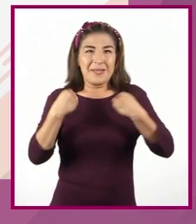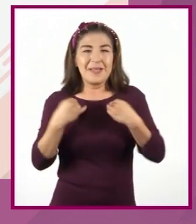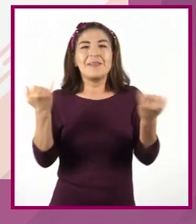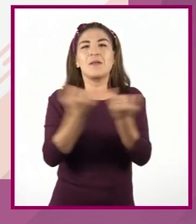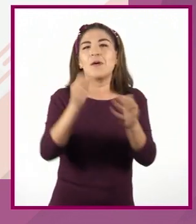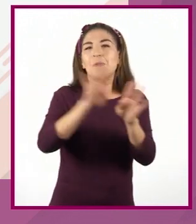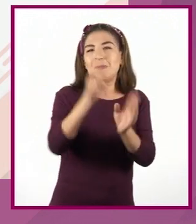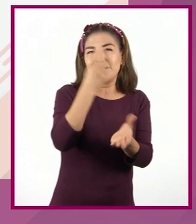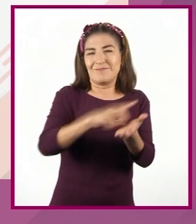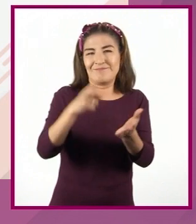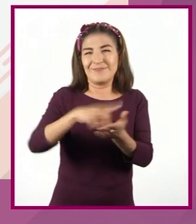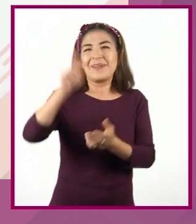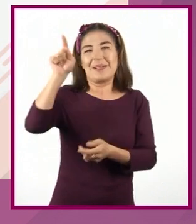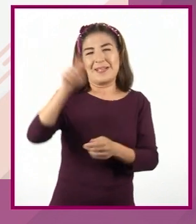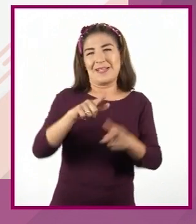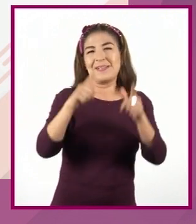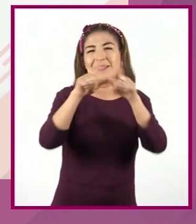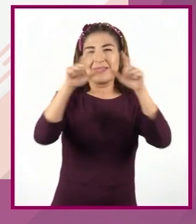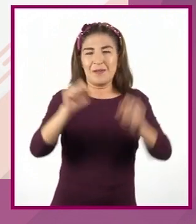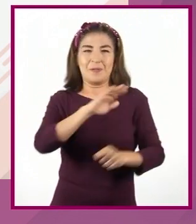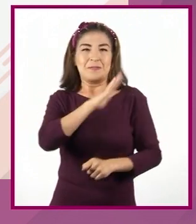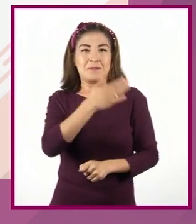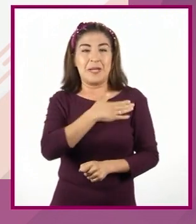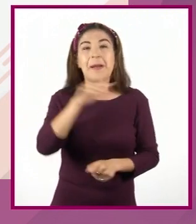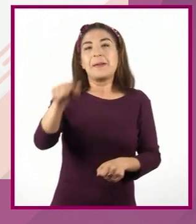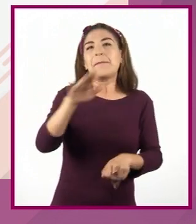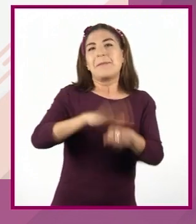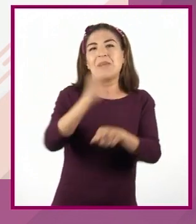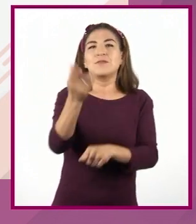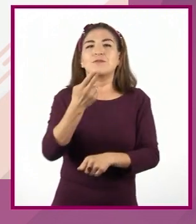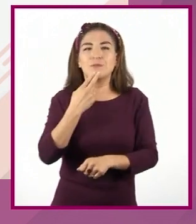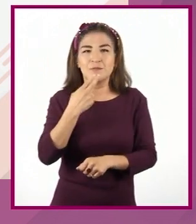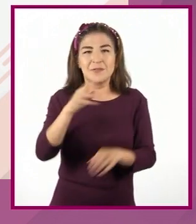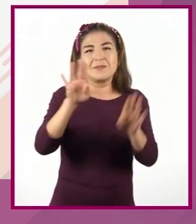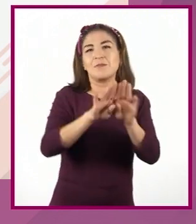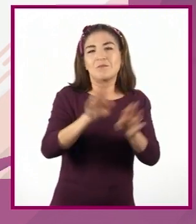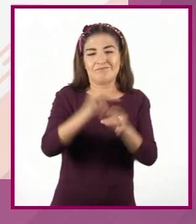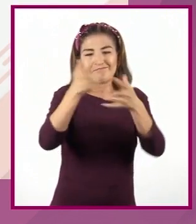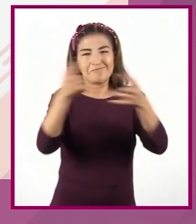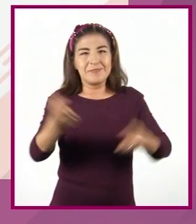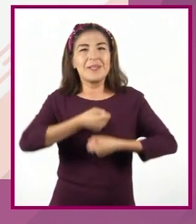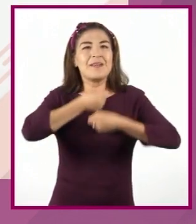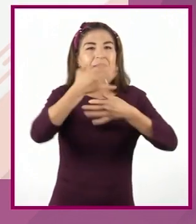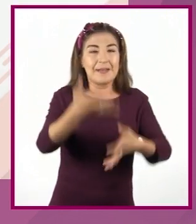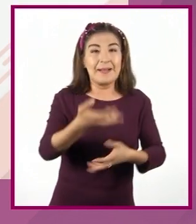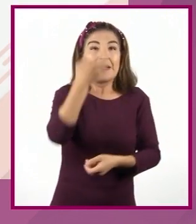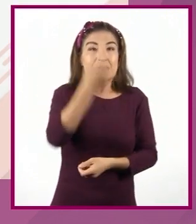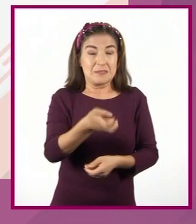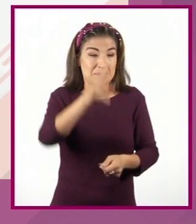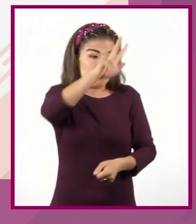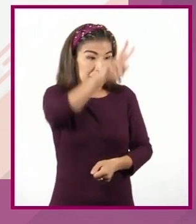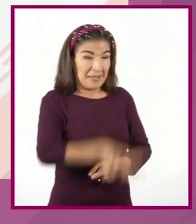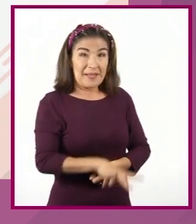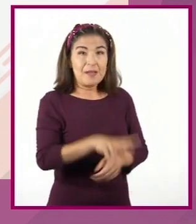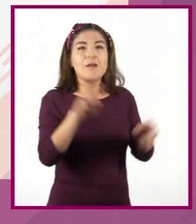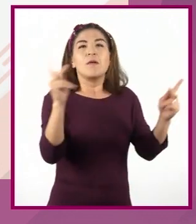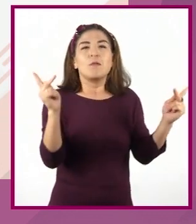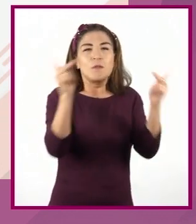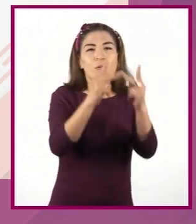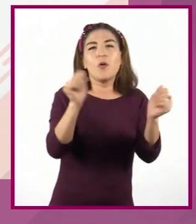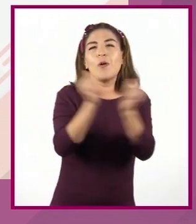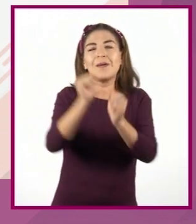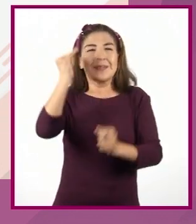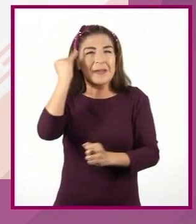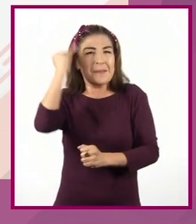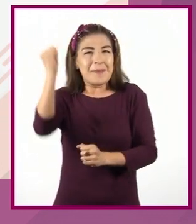Diccionario de la Lengua Española. Es la más usada en las narraciones. pues un elemento real se compara con uno